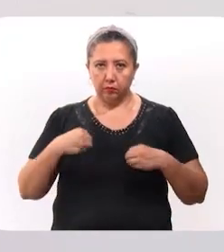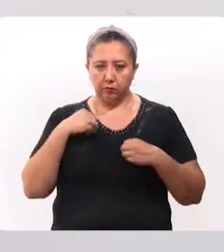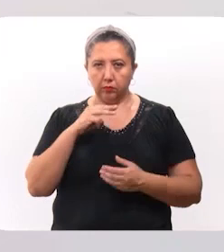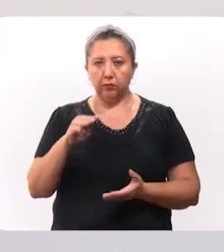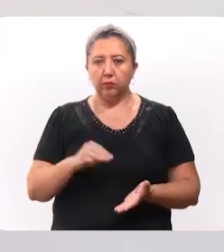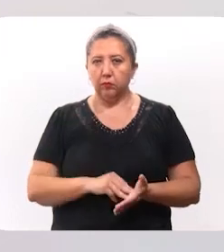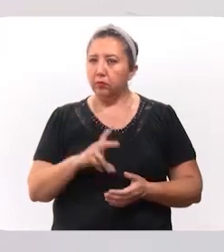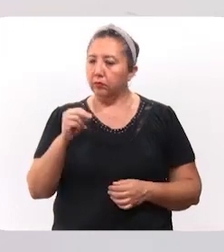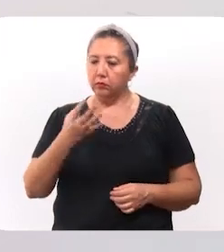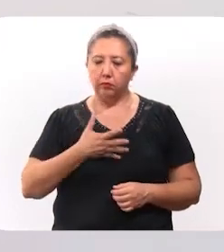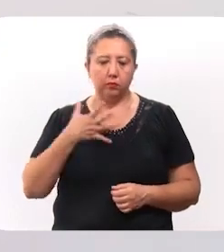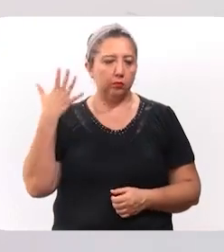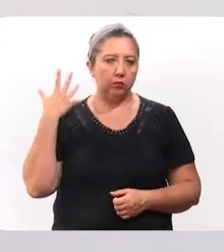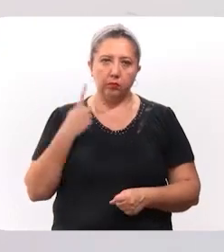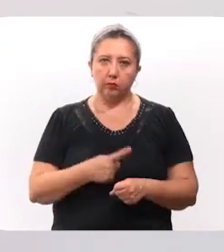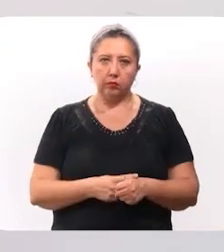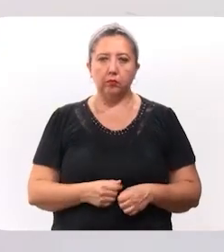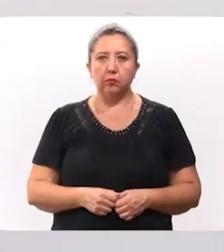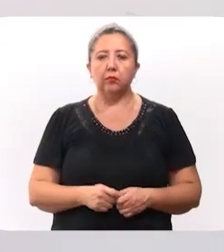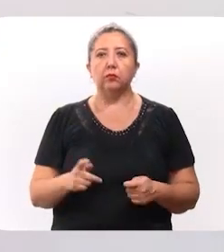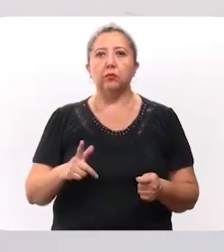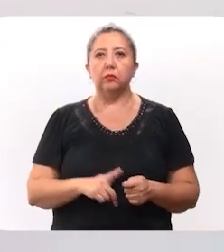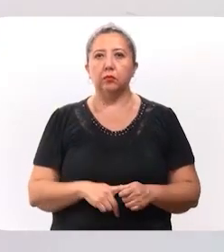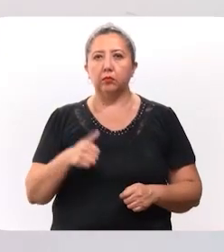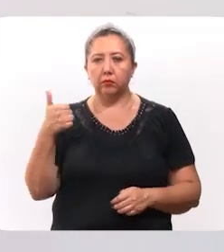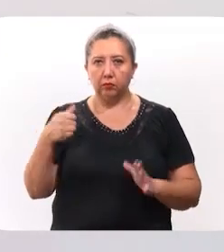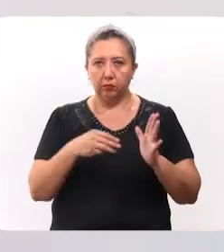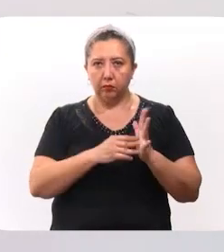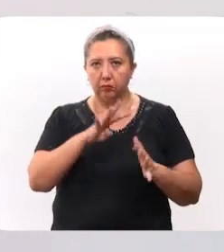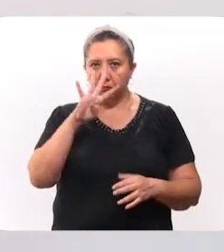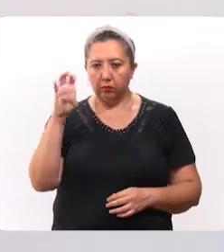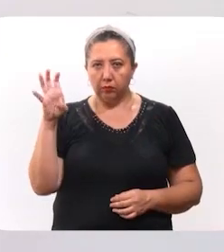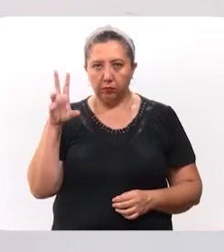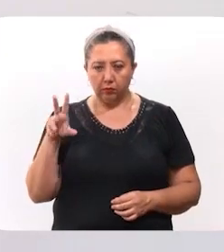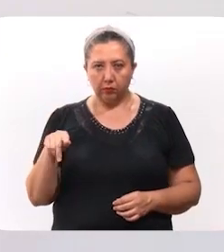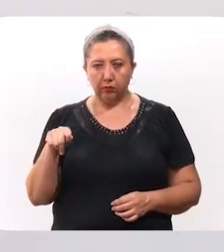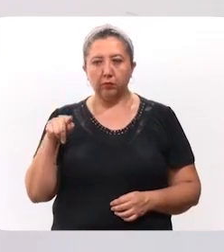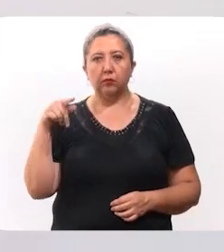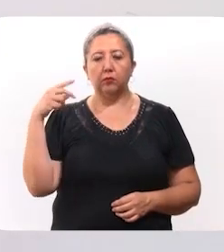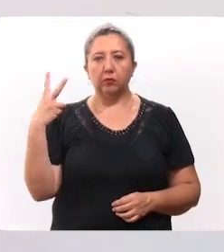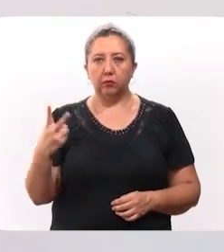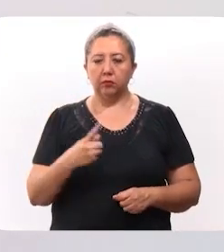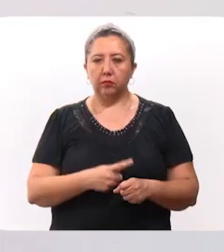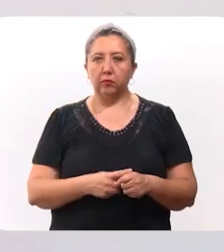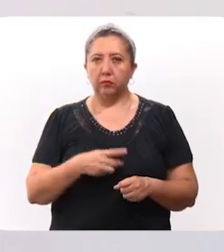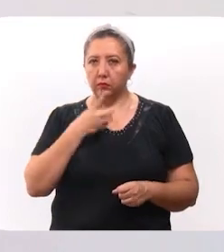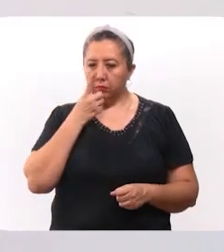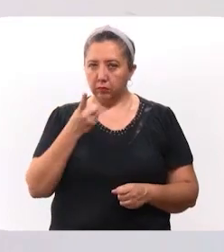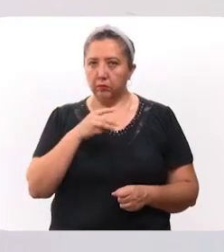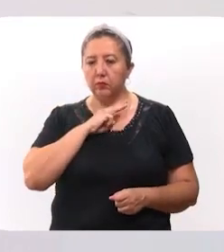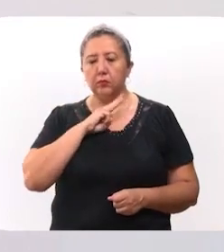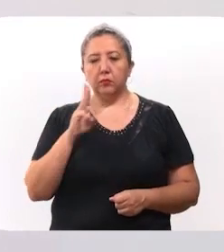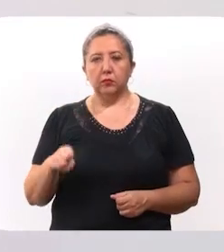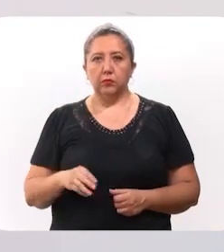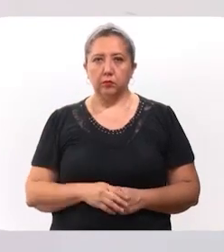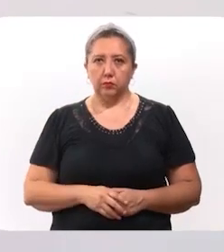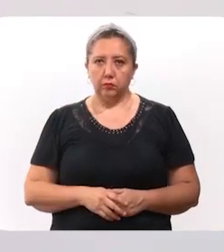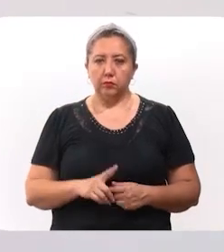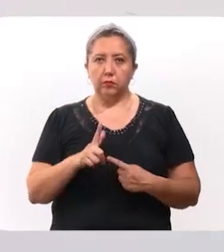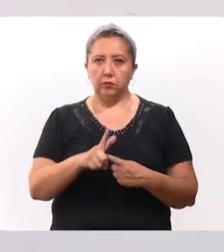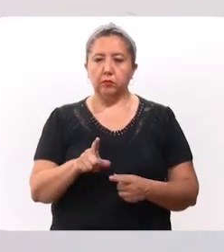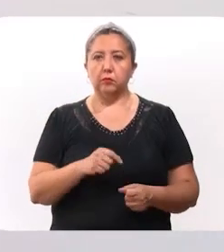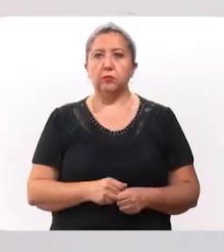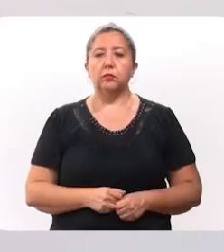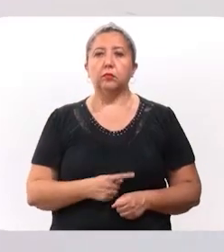Mérida. No tenía comorbilidades. En total, son 6.472 las personas fallecidas a causa del coronavirus. De los